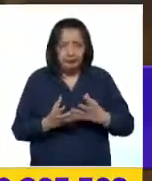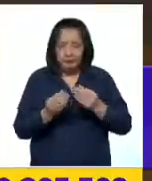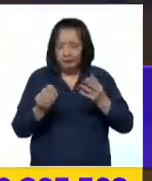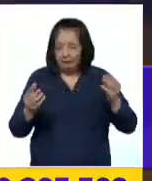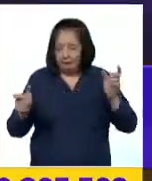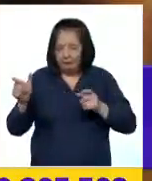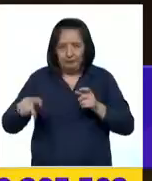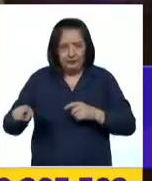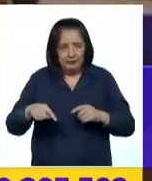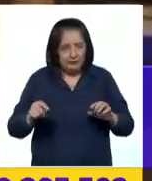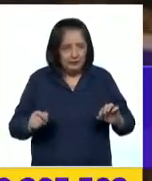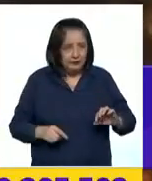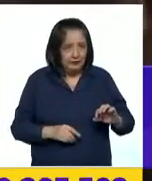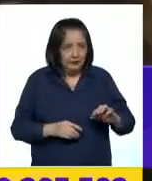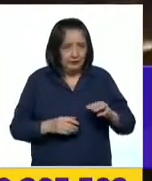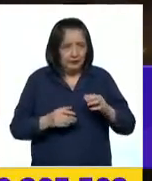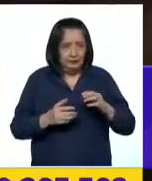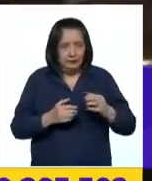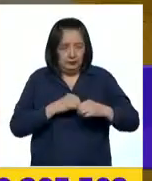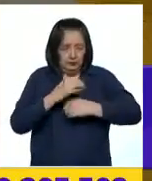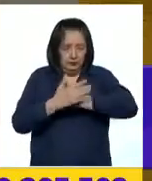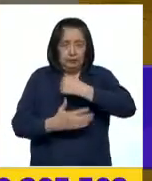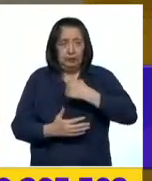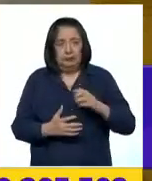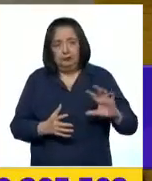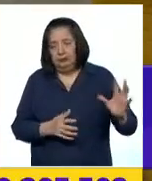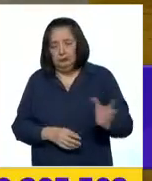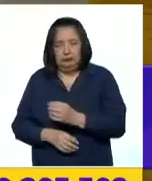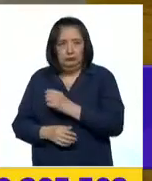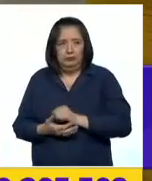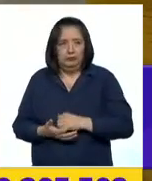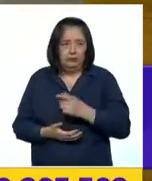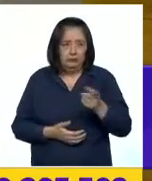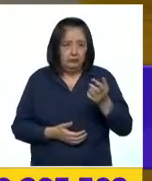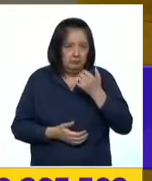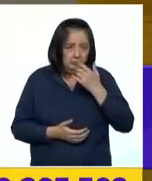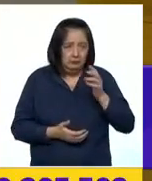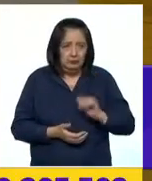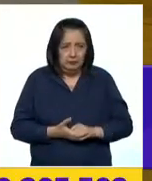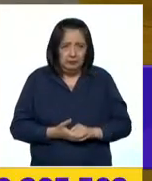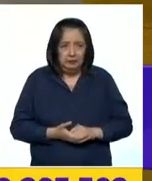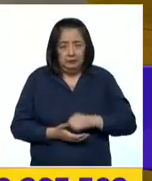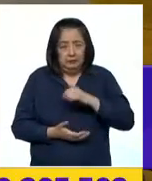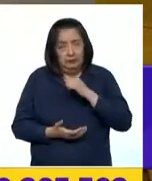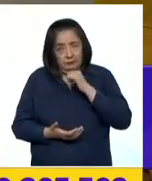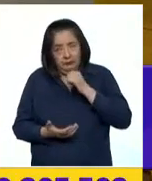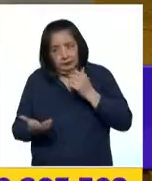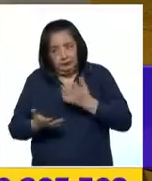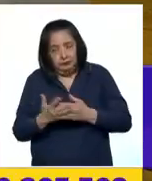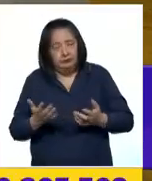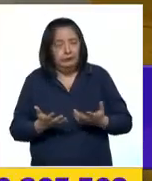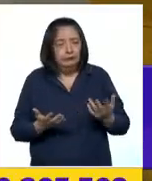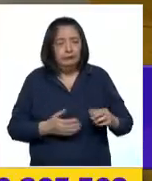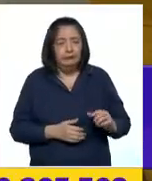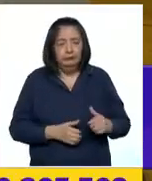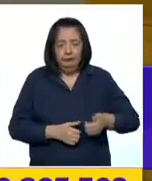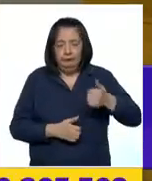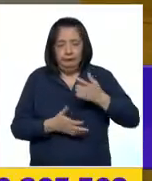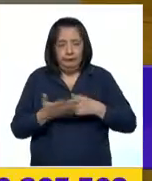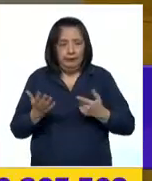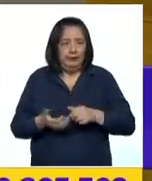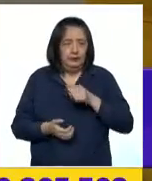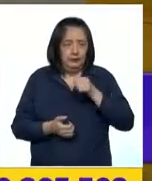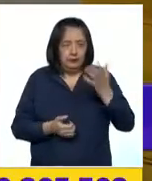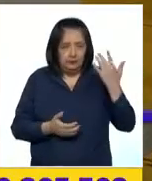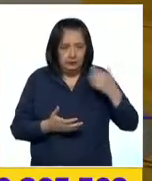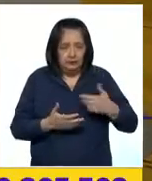número, se llevaron hasta sus escudos. Esa es consecuencia casualmente de impartir el principio de autoridad, en el cual el día de ayer se